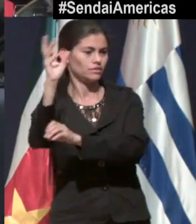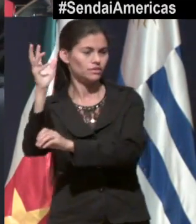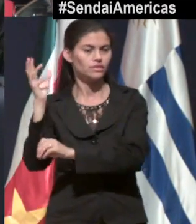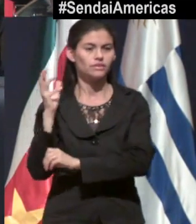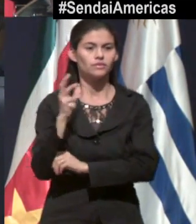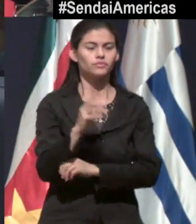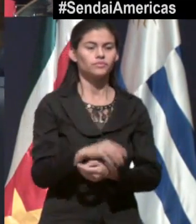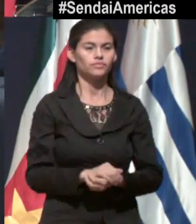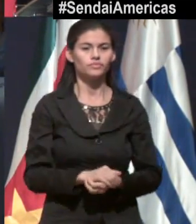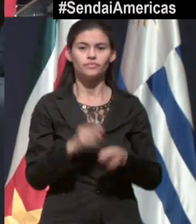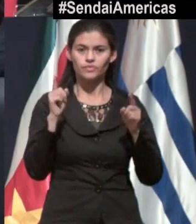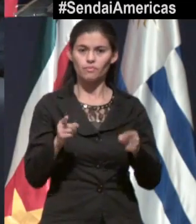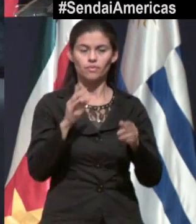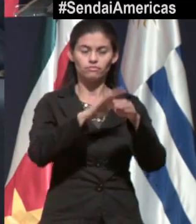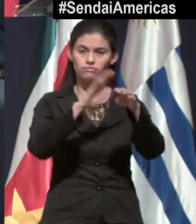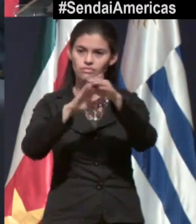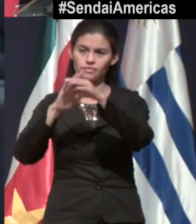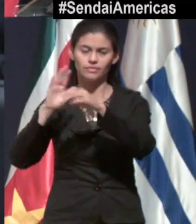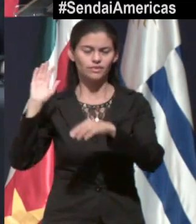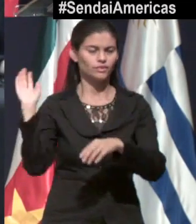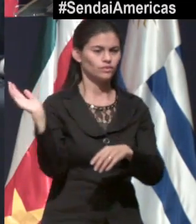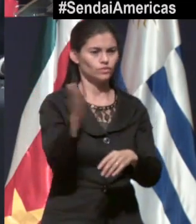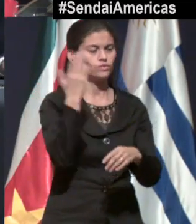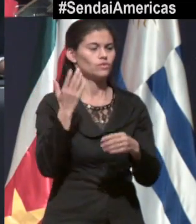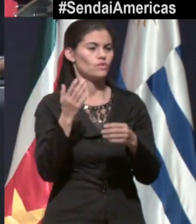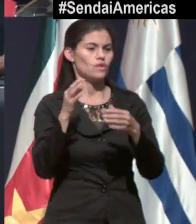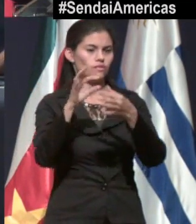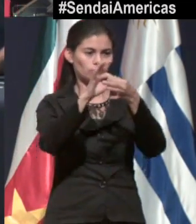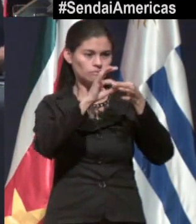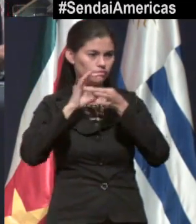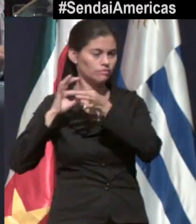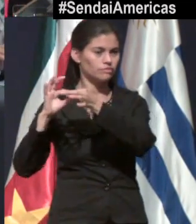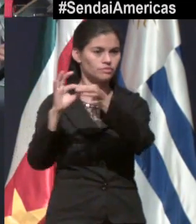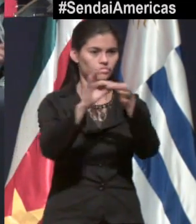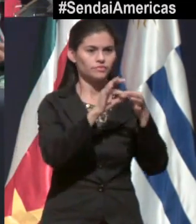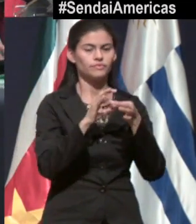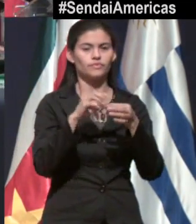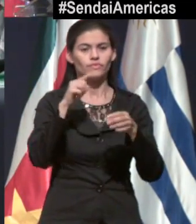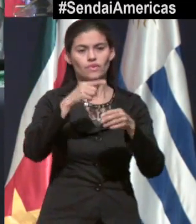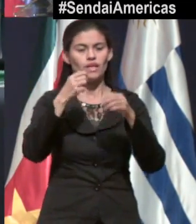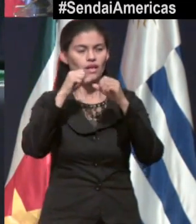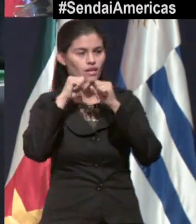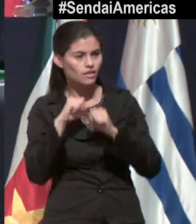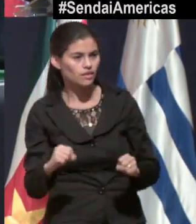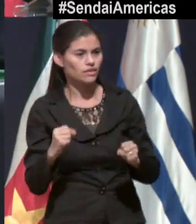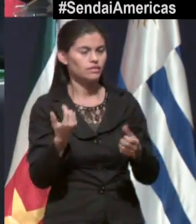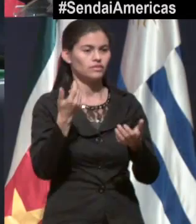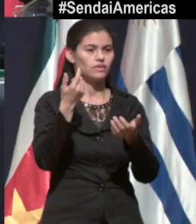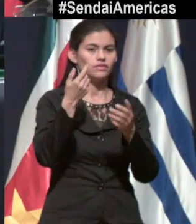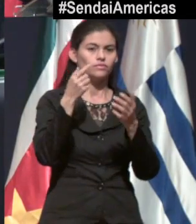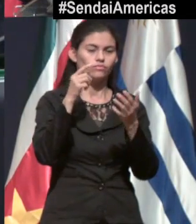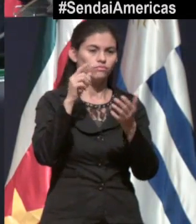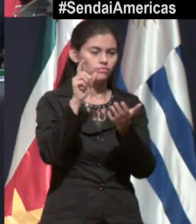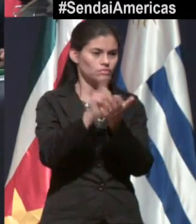presido y que convoca a todas las agencias del sistema interamericano, a las agencias competentes de las Naciones